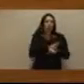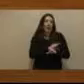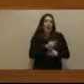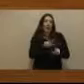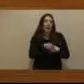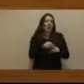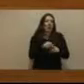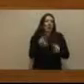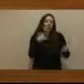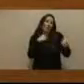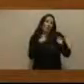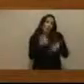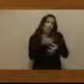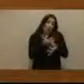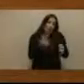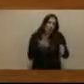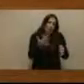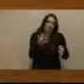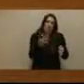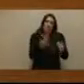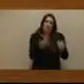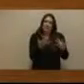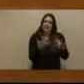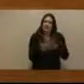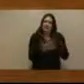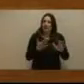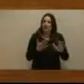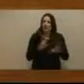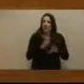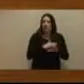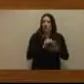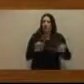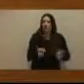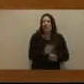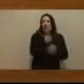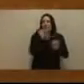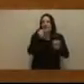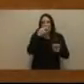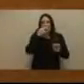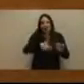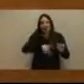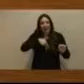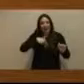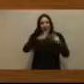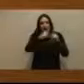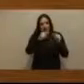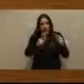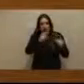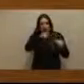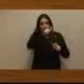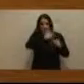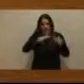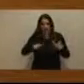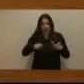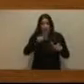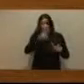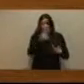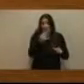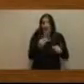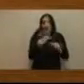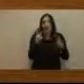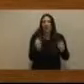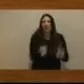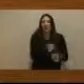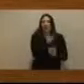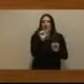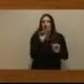correctamente y con diligencia en este asunto, defendiendo el interés general de Asturias y de los asturianos y su dinero público, porque